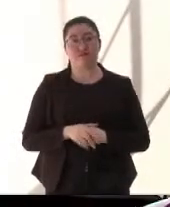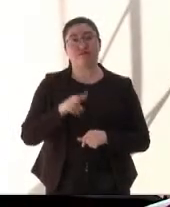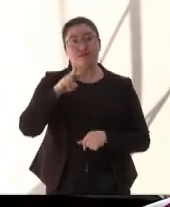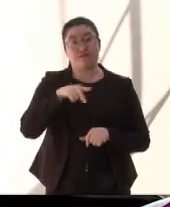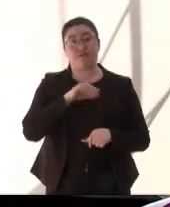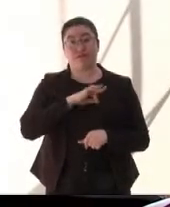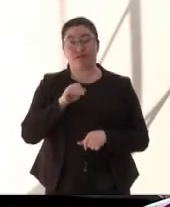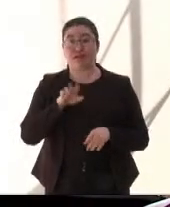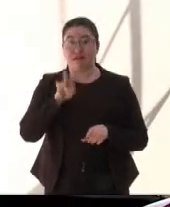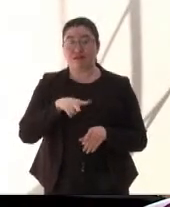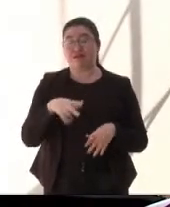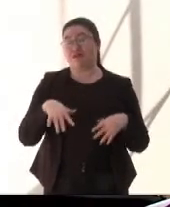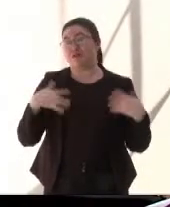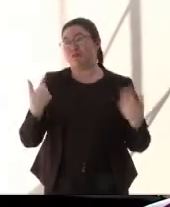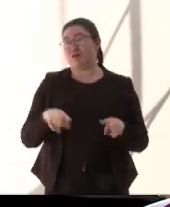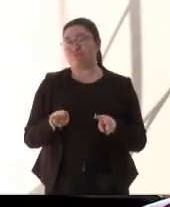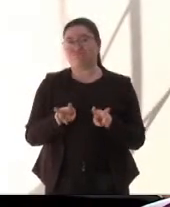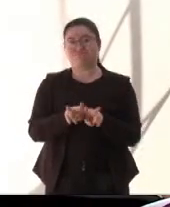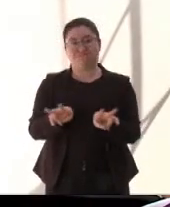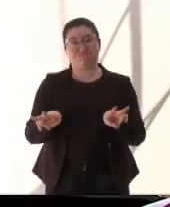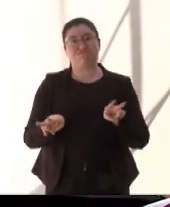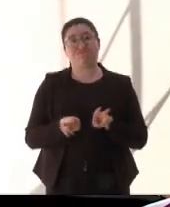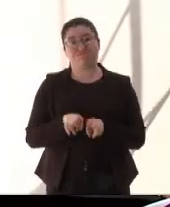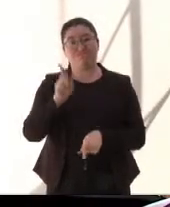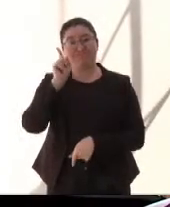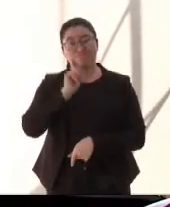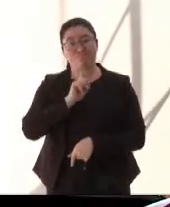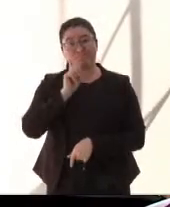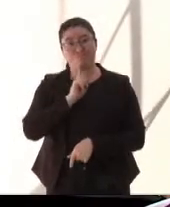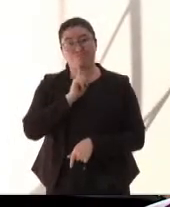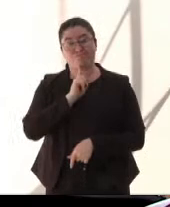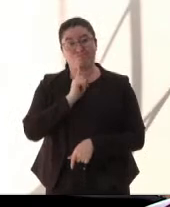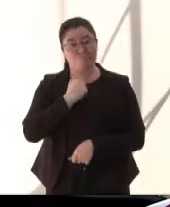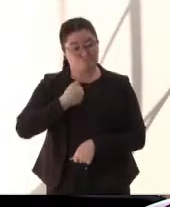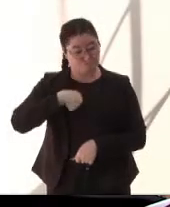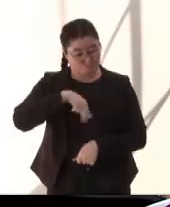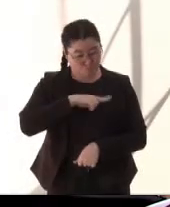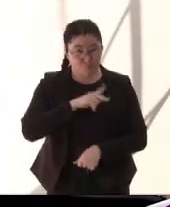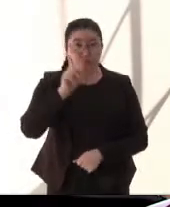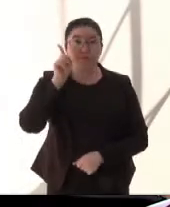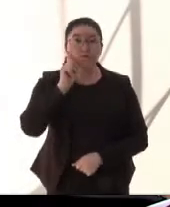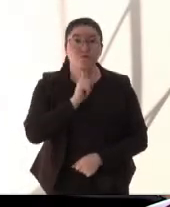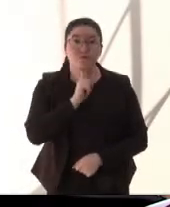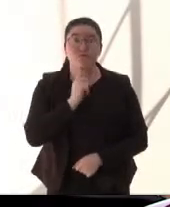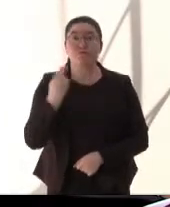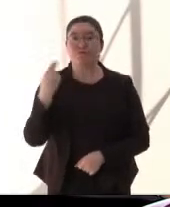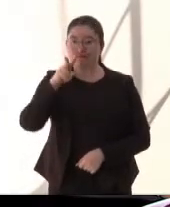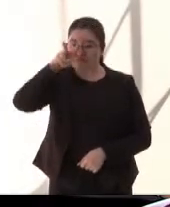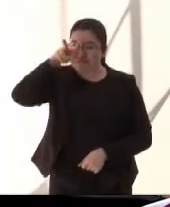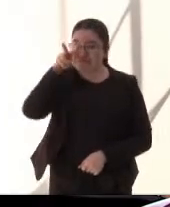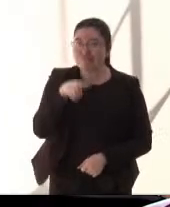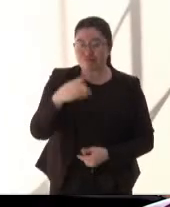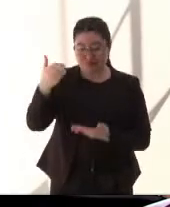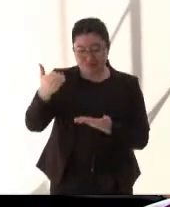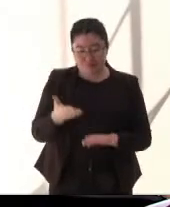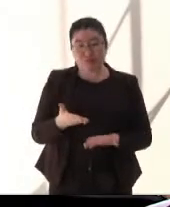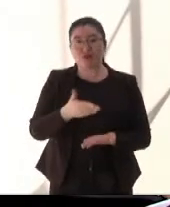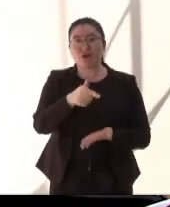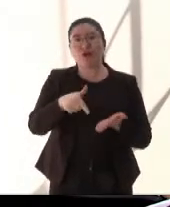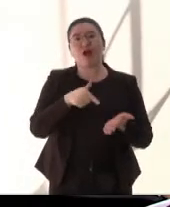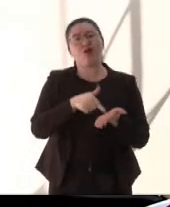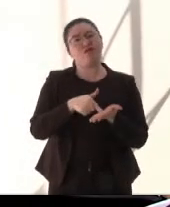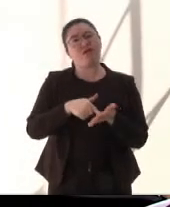en un estado de vulnerabilidad. Y entonces merecemos las mujeres ser recibidas en las